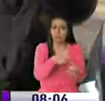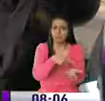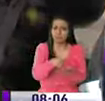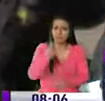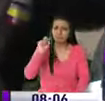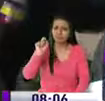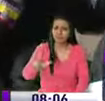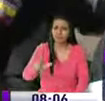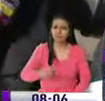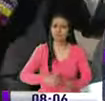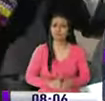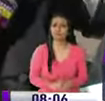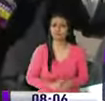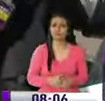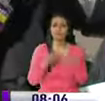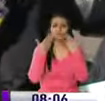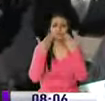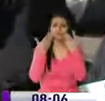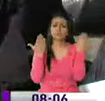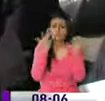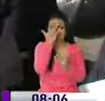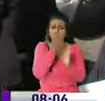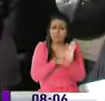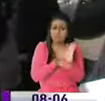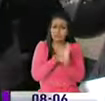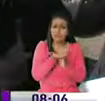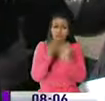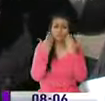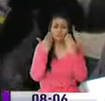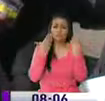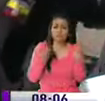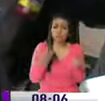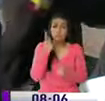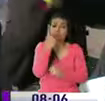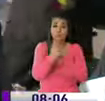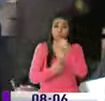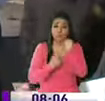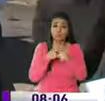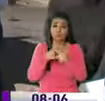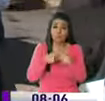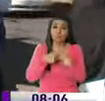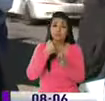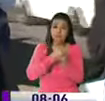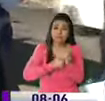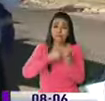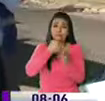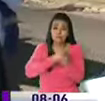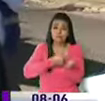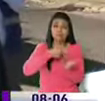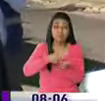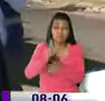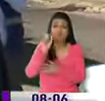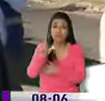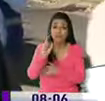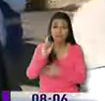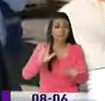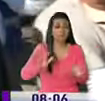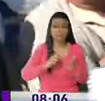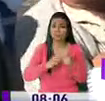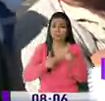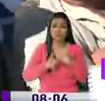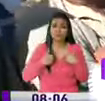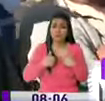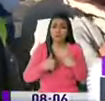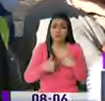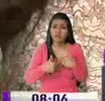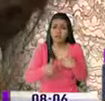sabemos el por qué. Ya viene un año y medio de esta lucha constante sobre los problemas que va pasando en